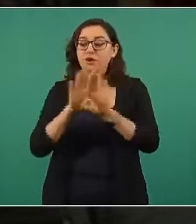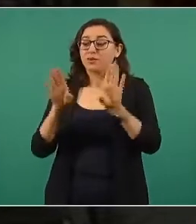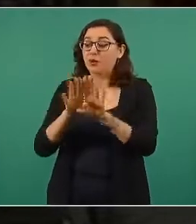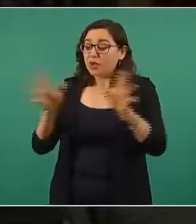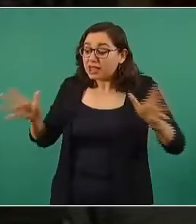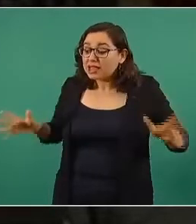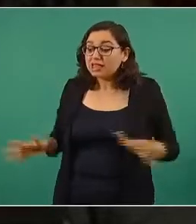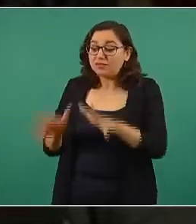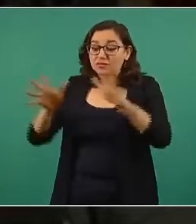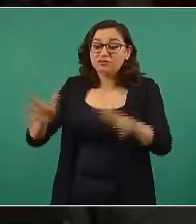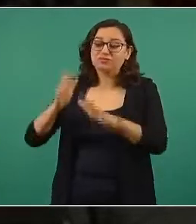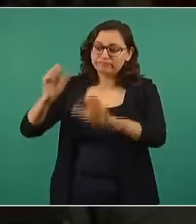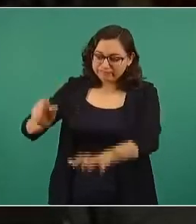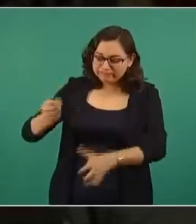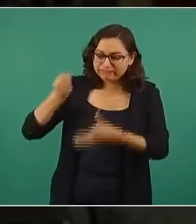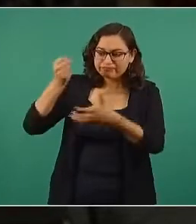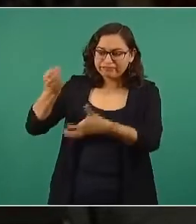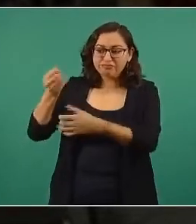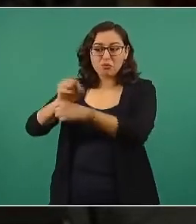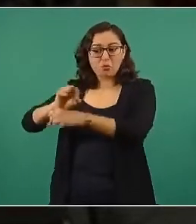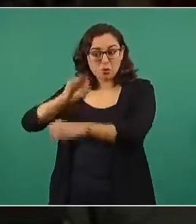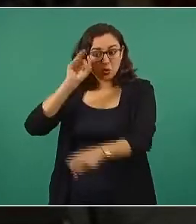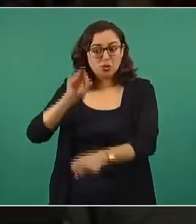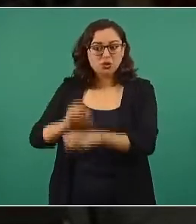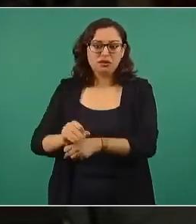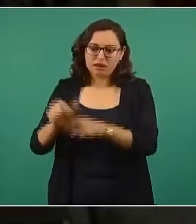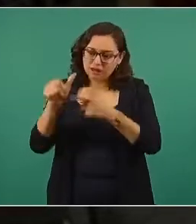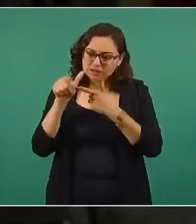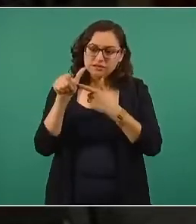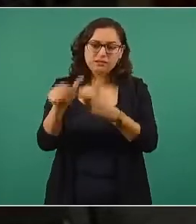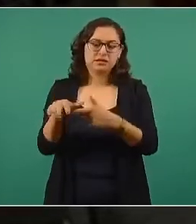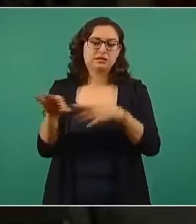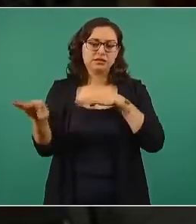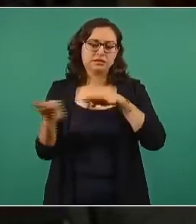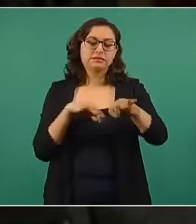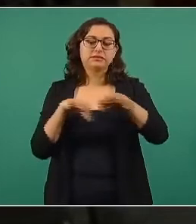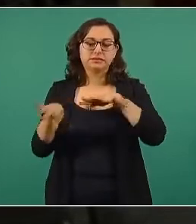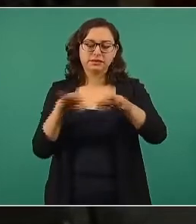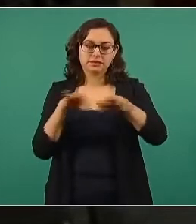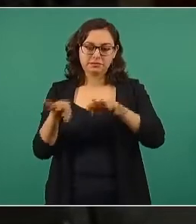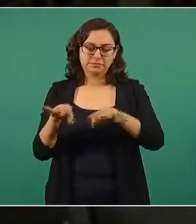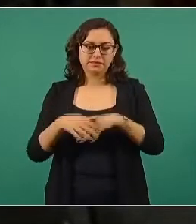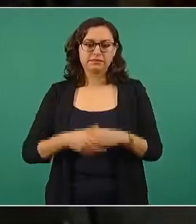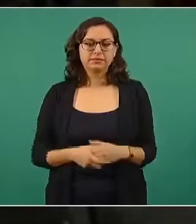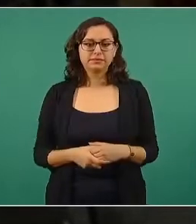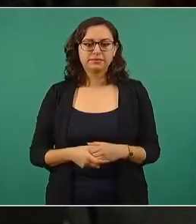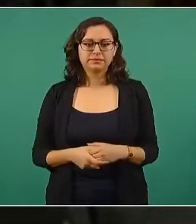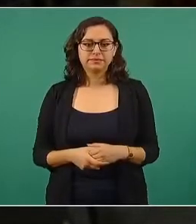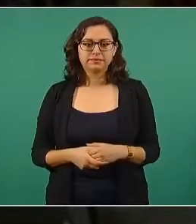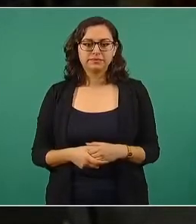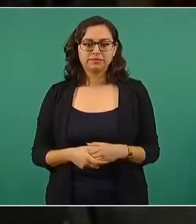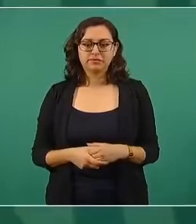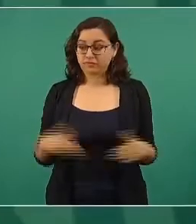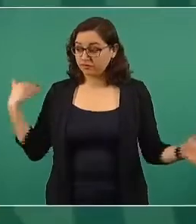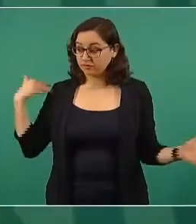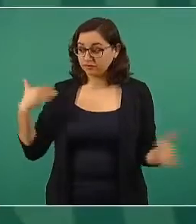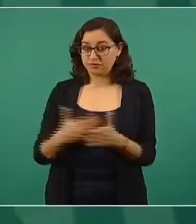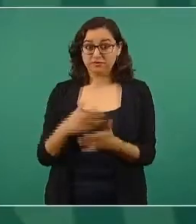rurales, protegerlas a las normales rurales y que mantengan el modelo educativo que han tenido en más de 80